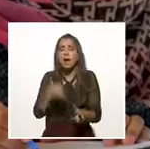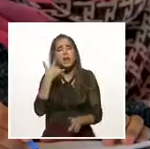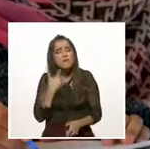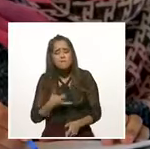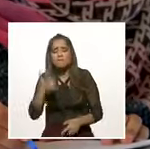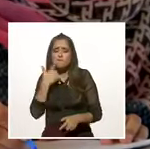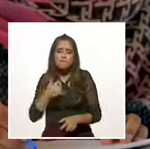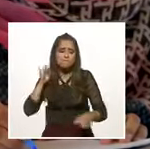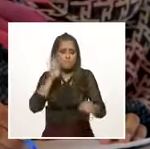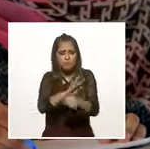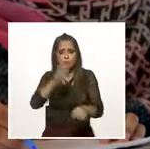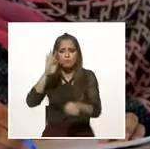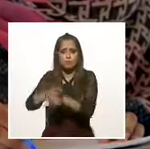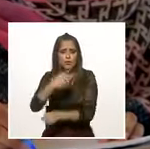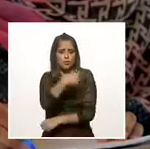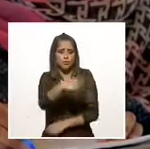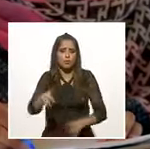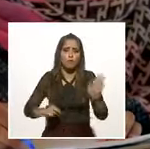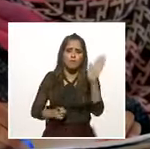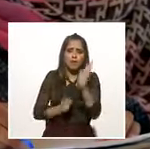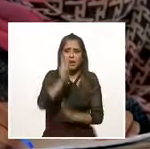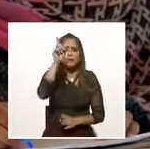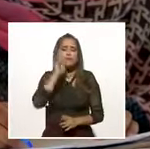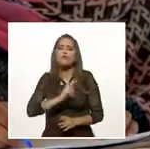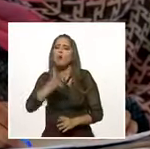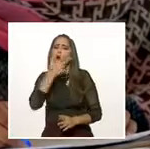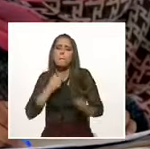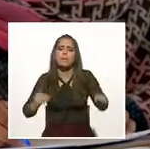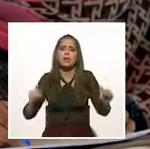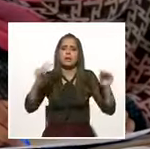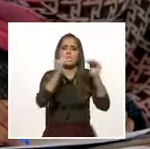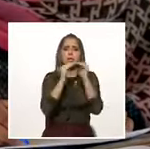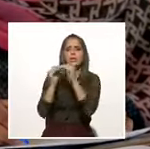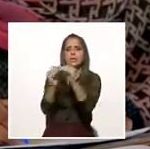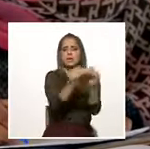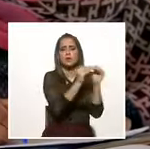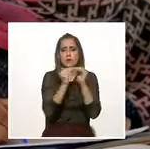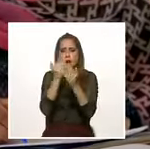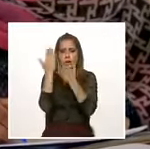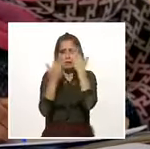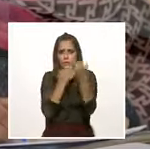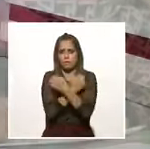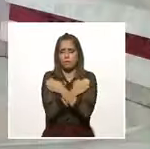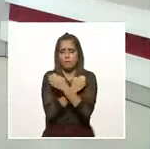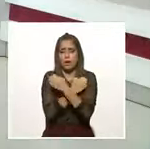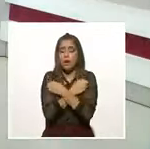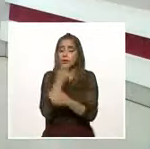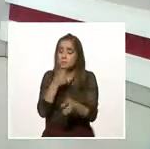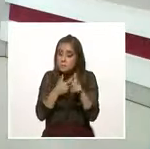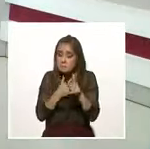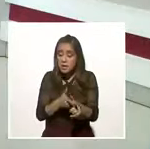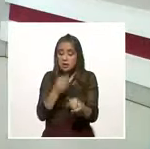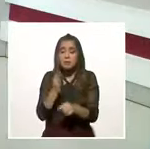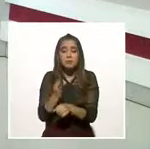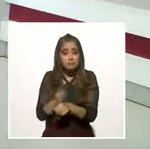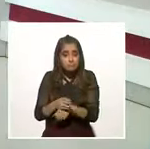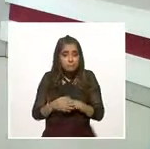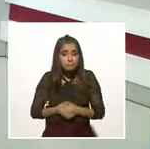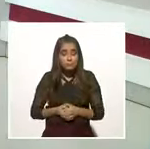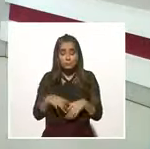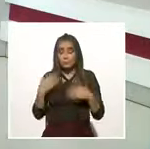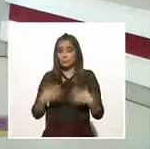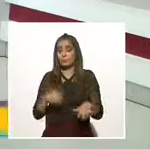las niñas y por una educación igualitaria entre hombres y mujeres. Qué gran ejemplo